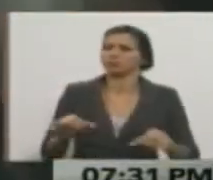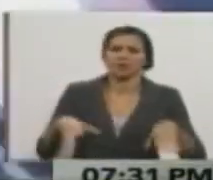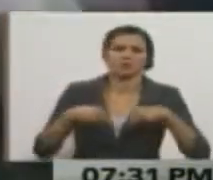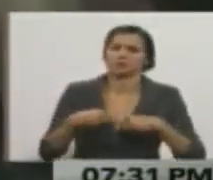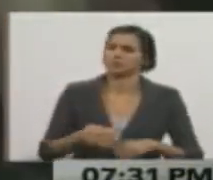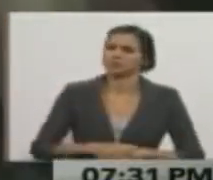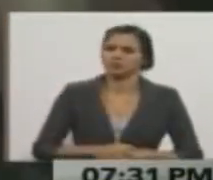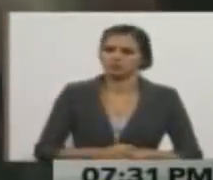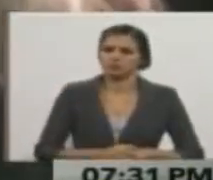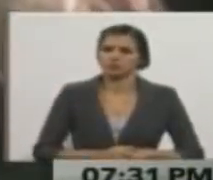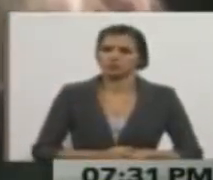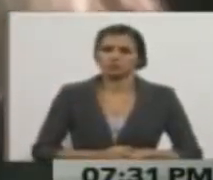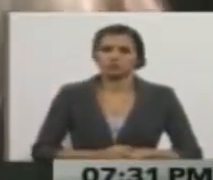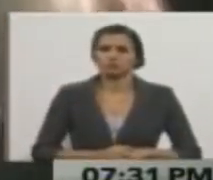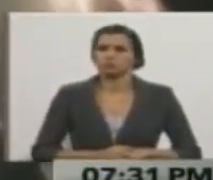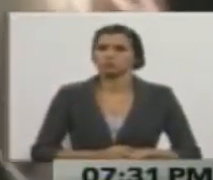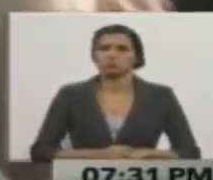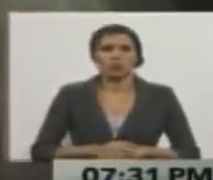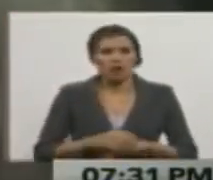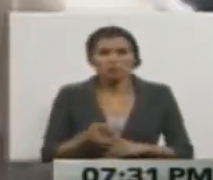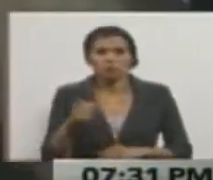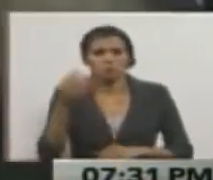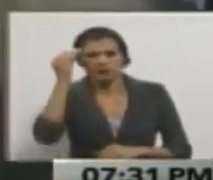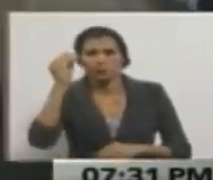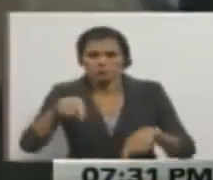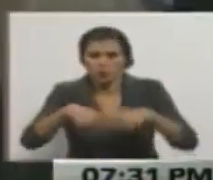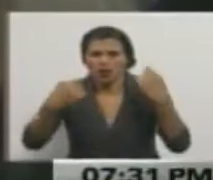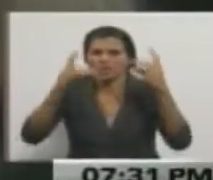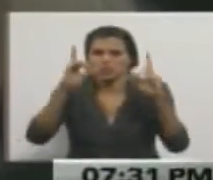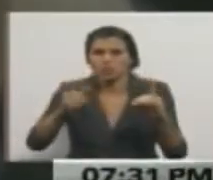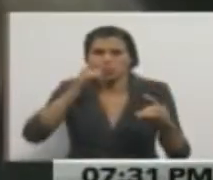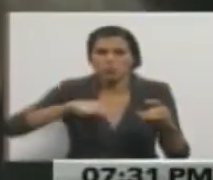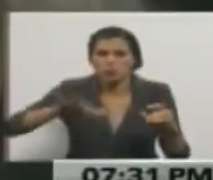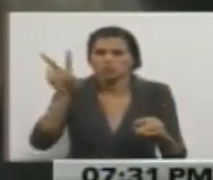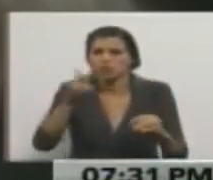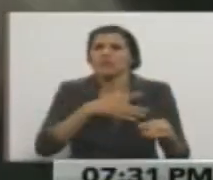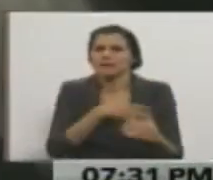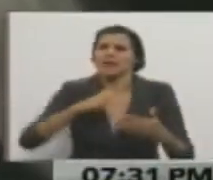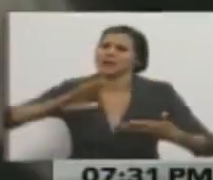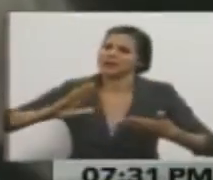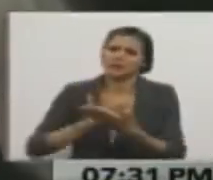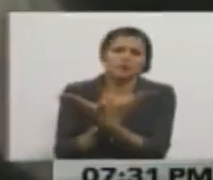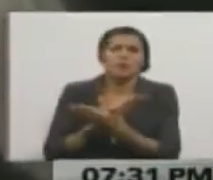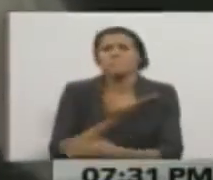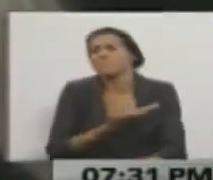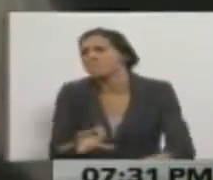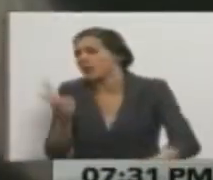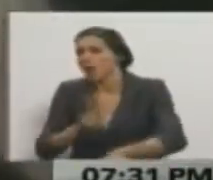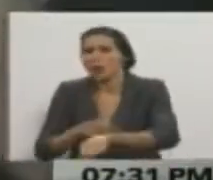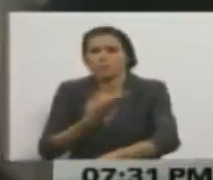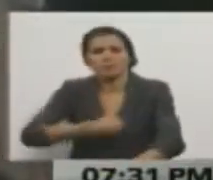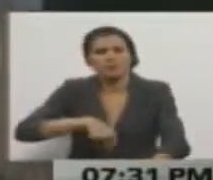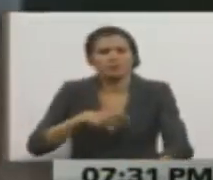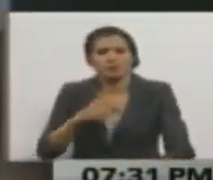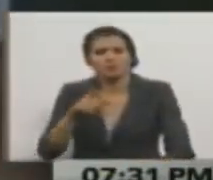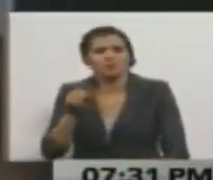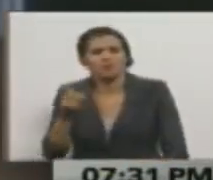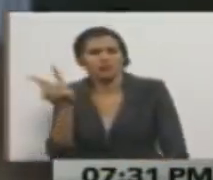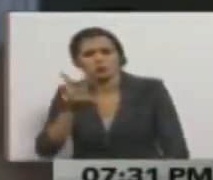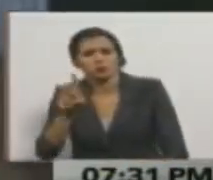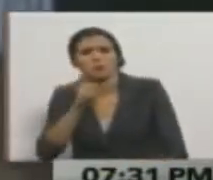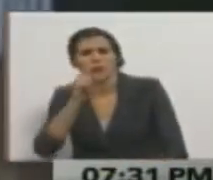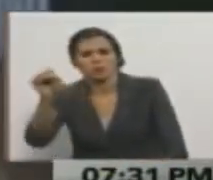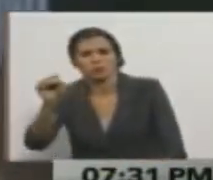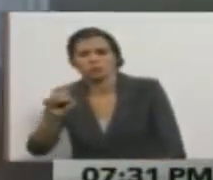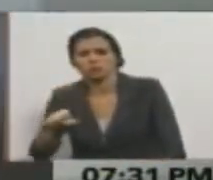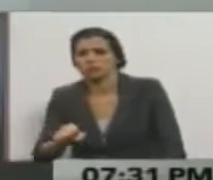Con eso van a doblegar la voluntad de los venezolanos de revocar al peor presidente que ha tenido en su historia este país. Pues no se van a